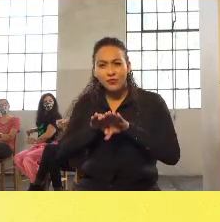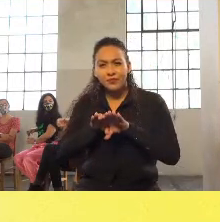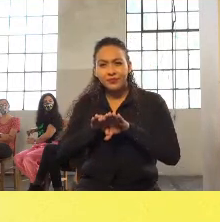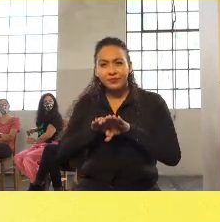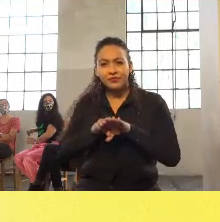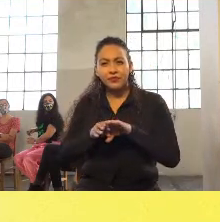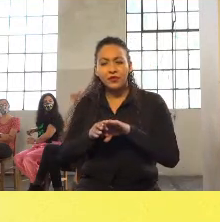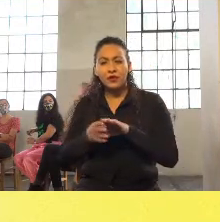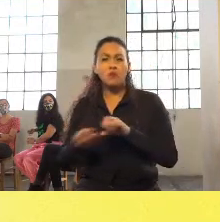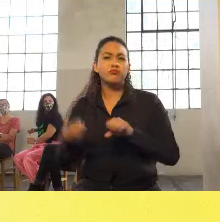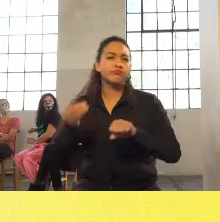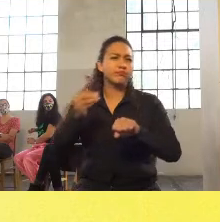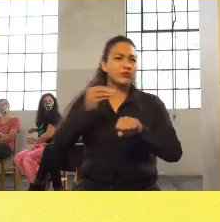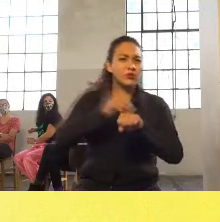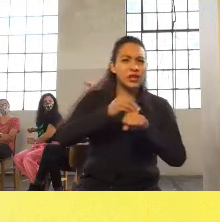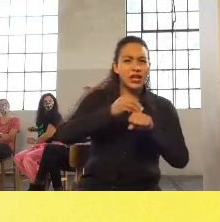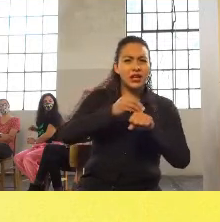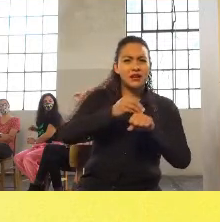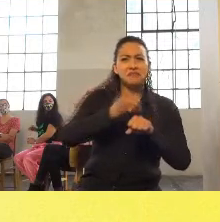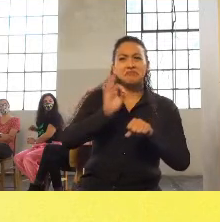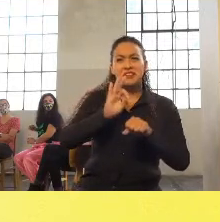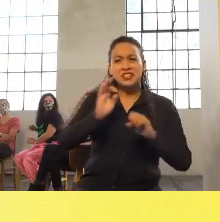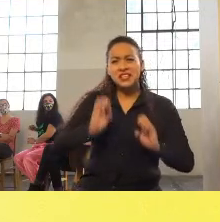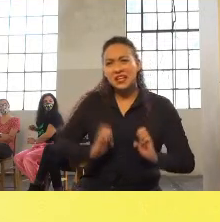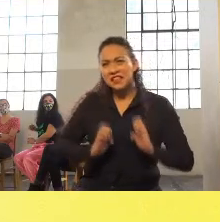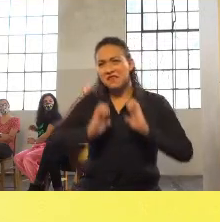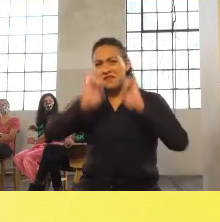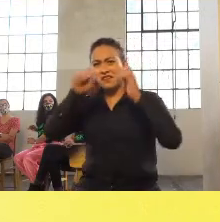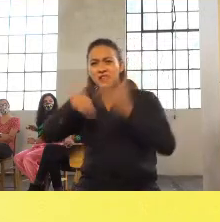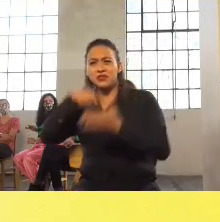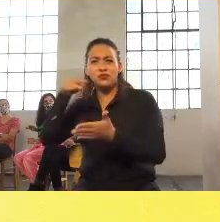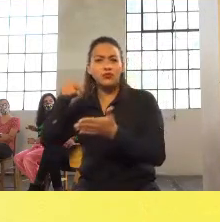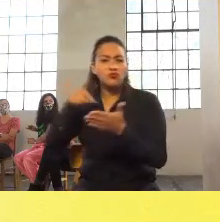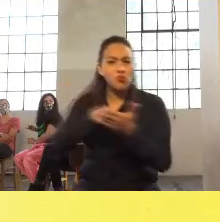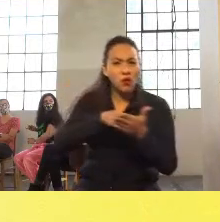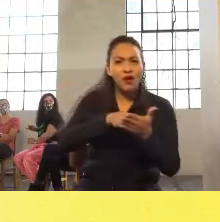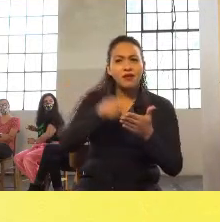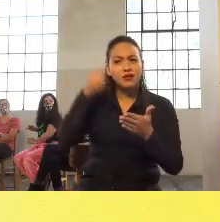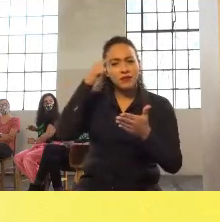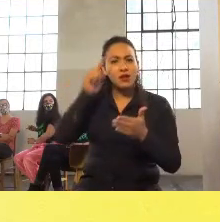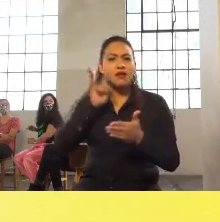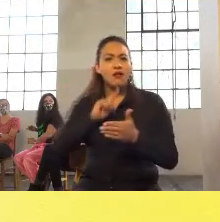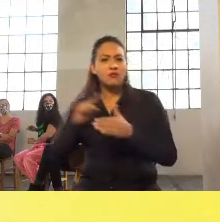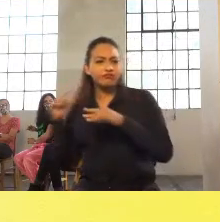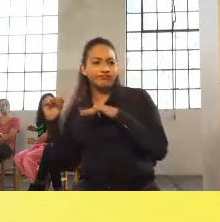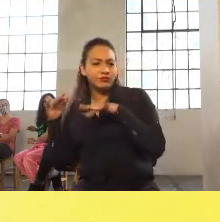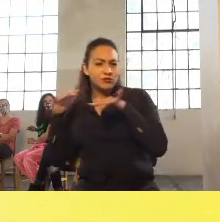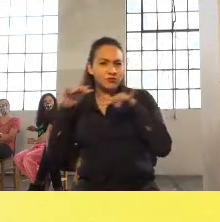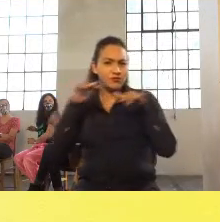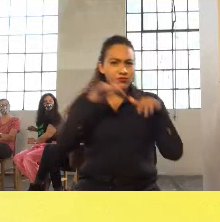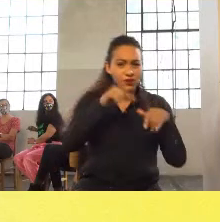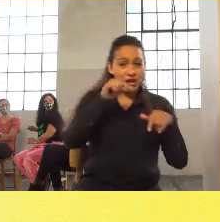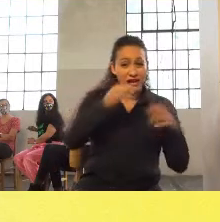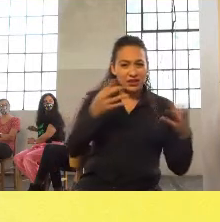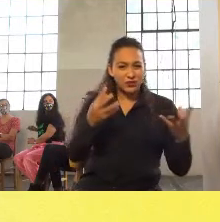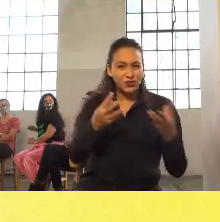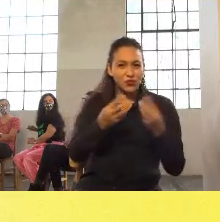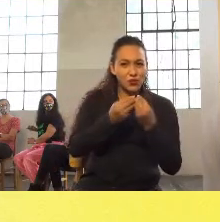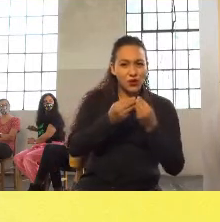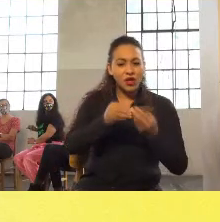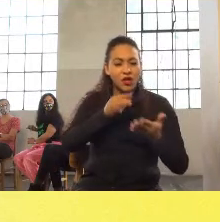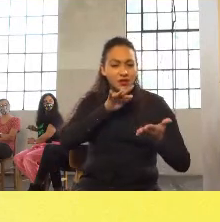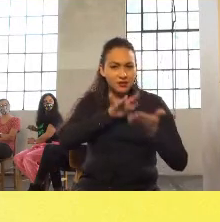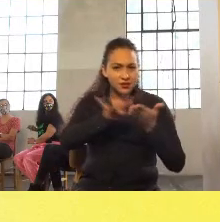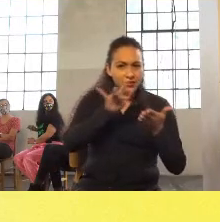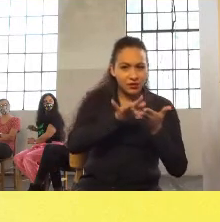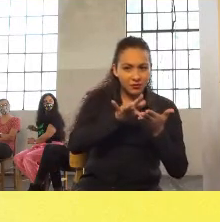en distintas secciones de este mega edificio, de esta gran estructura, para que caiga así ¡pum! Completito, ¿no? Y que se derrumbe,